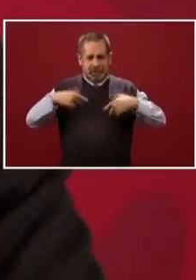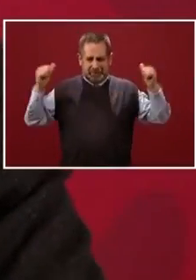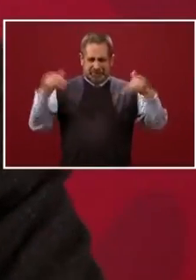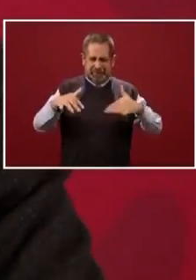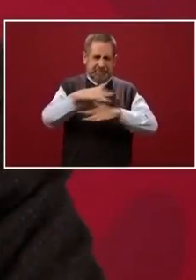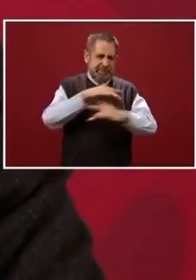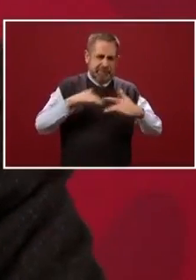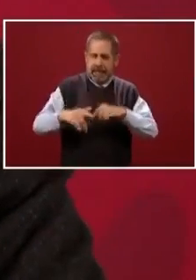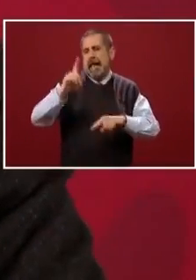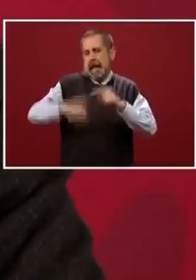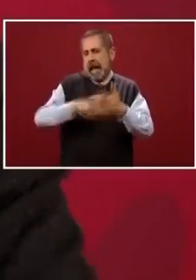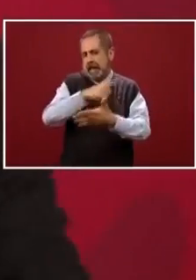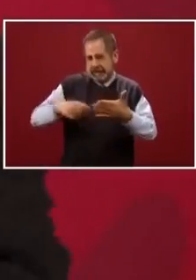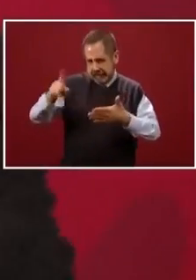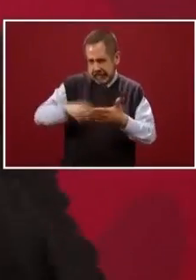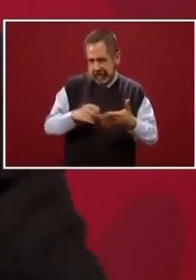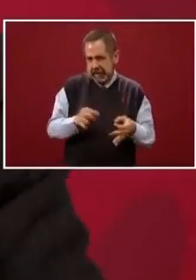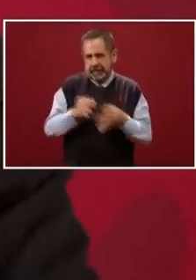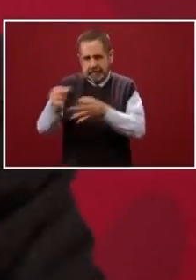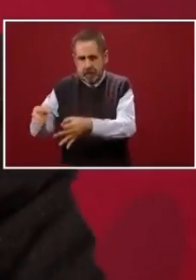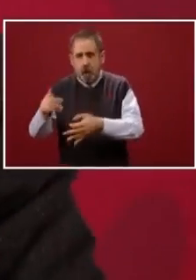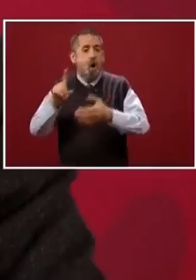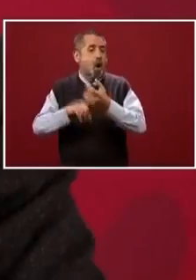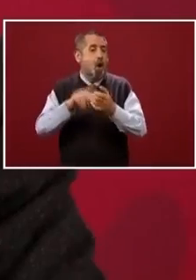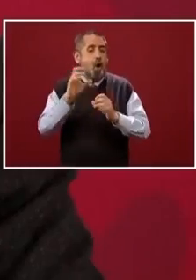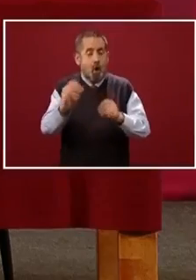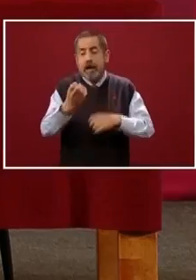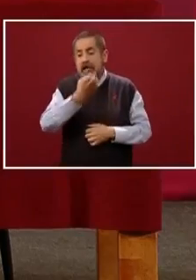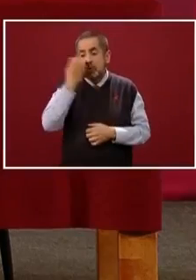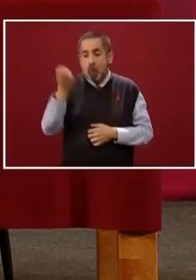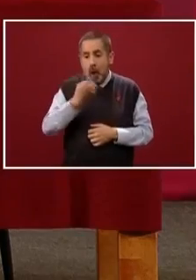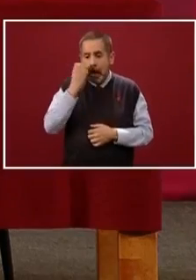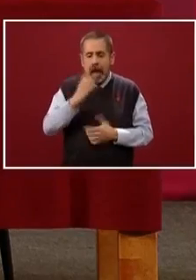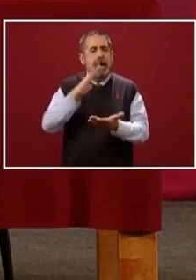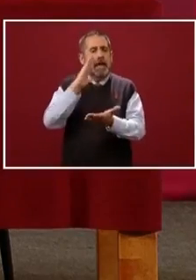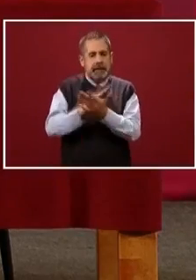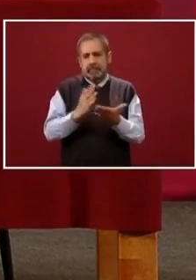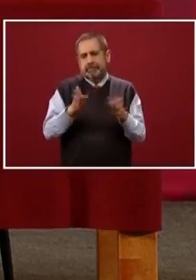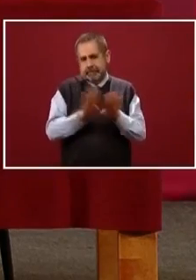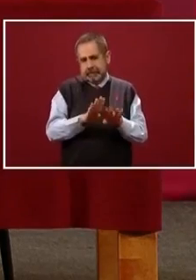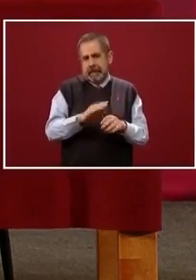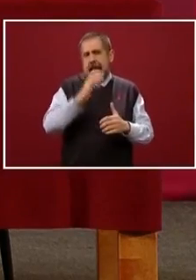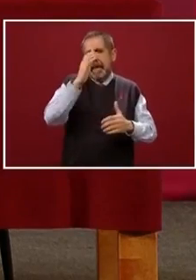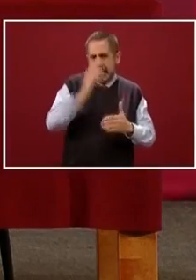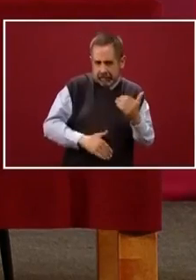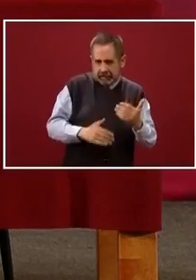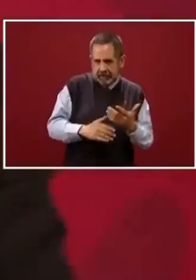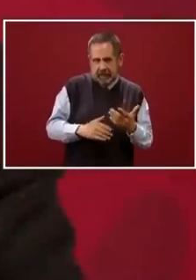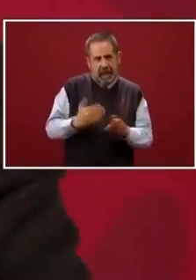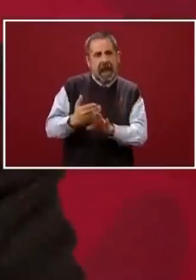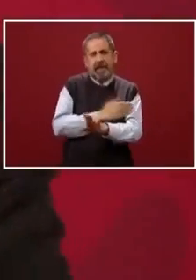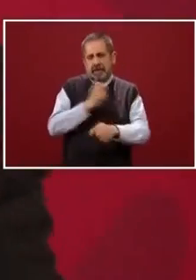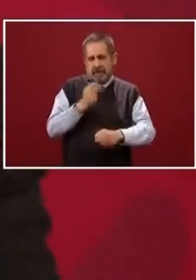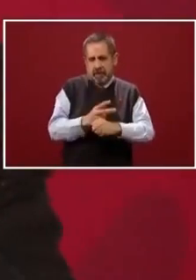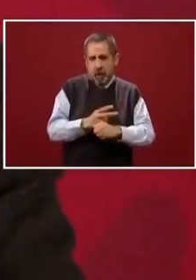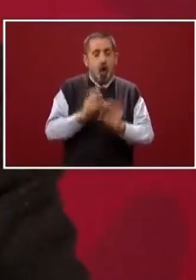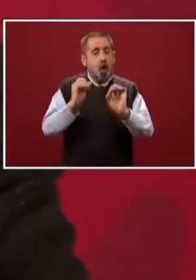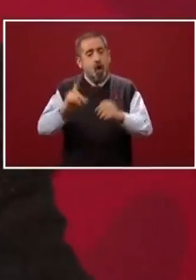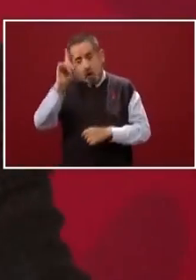suspensión de las actividades escolares en forma anticipada y la recomendación de suspender